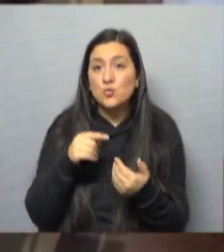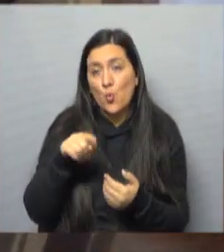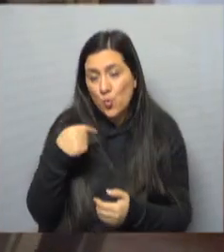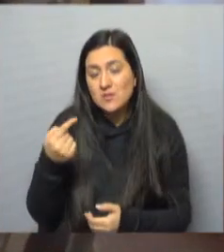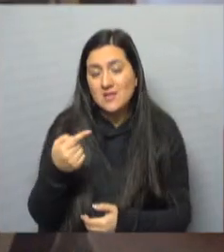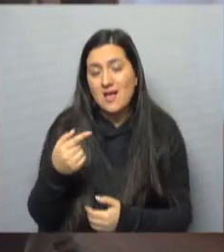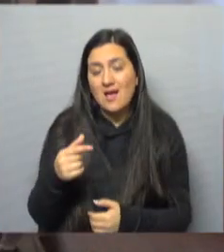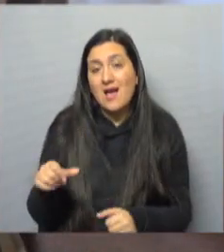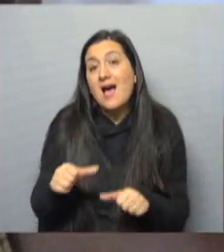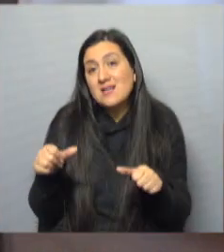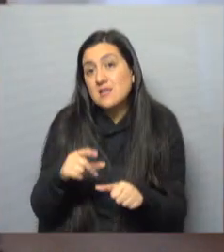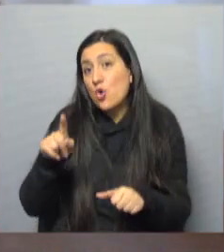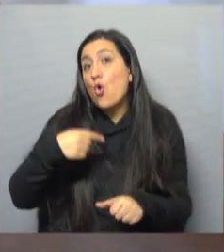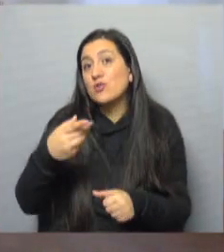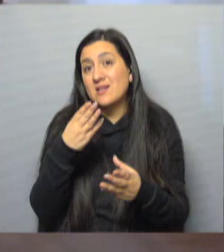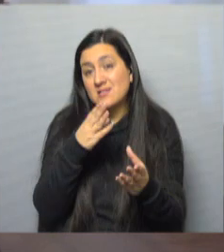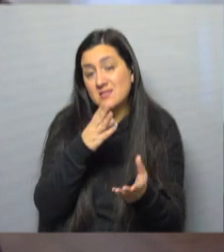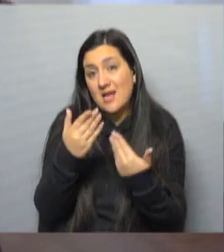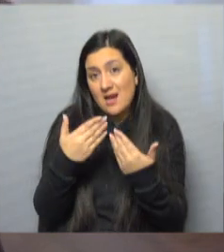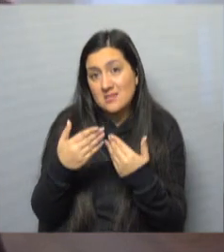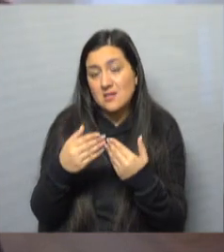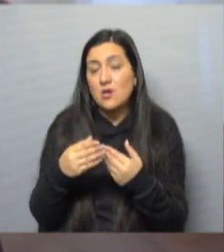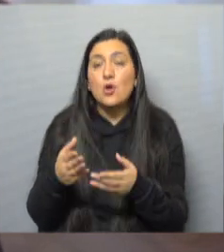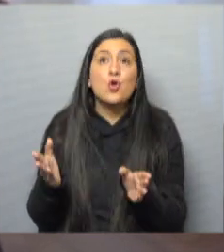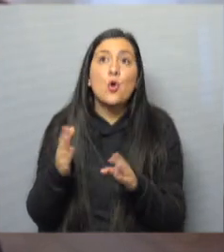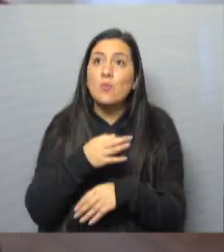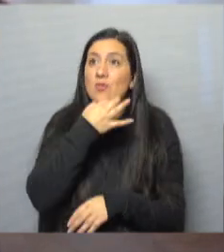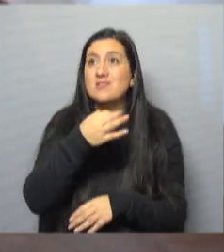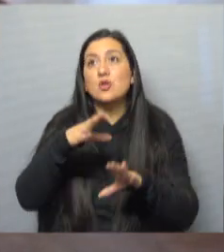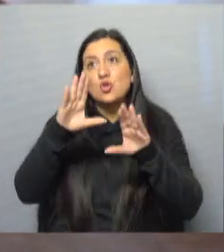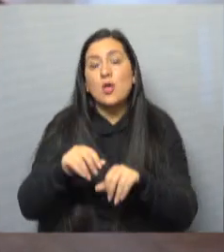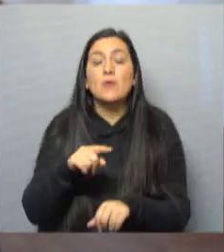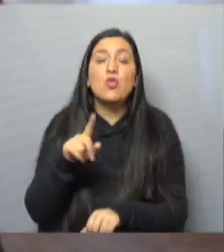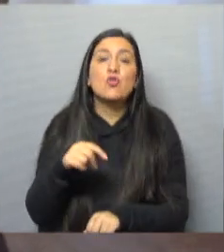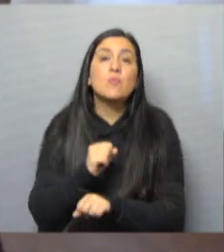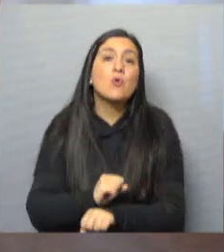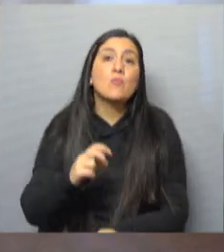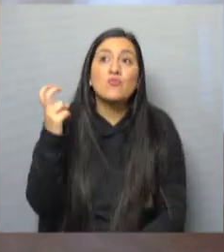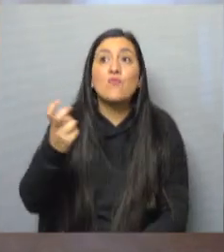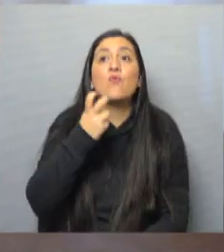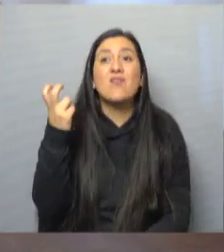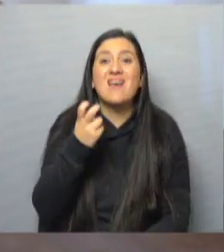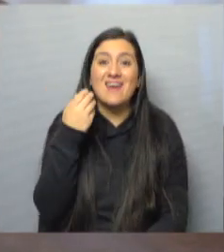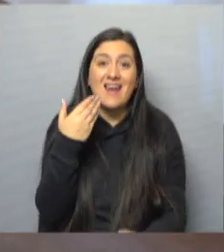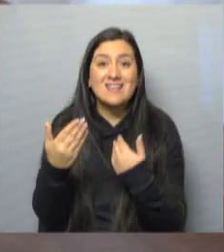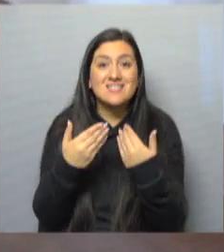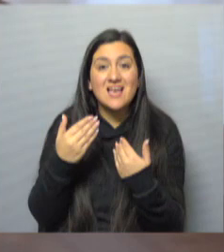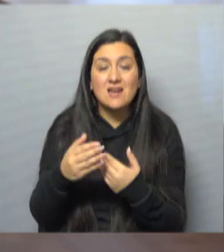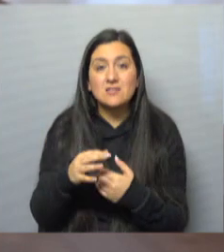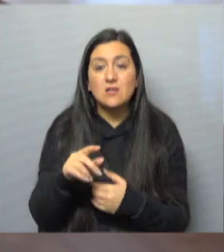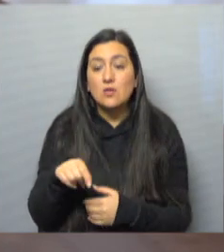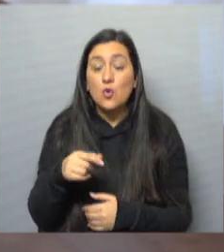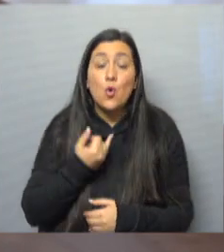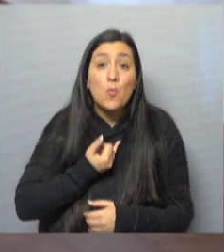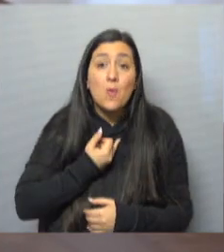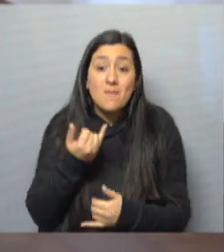otras charlas no las nombremos todas ahora pero si decime dónde se puede buscar y dónde se puede a informar uno para ir